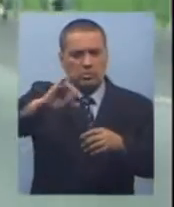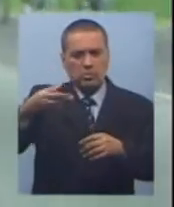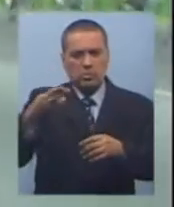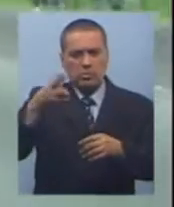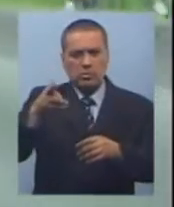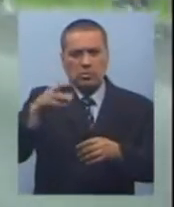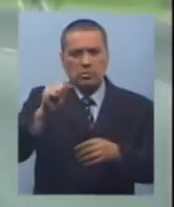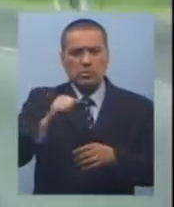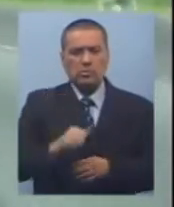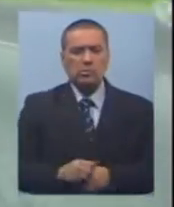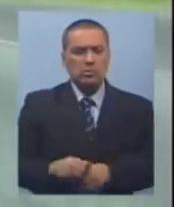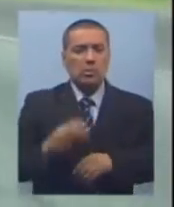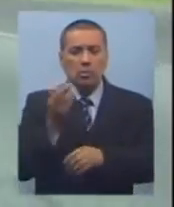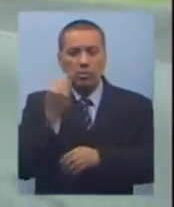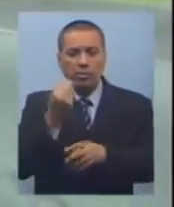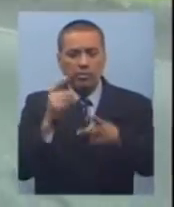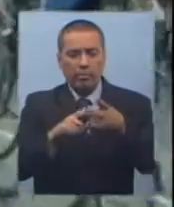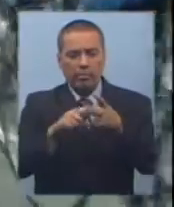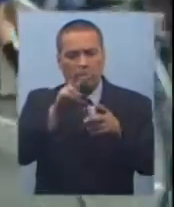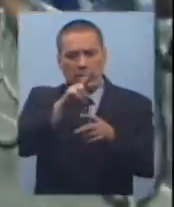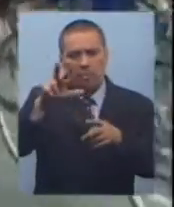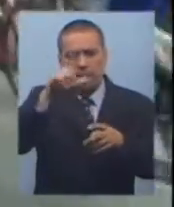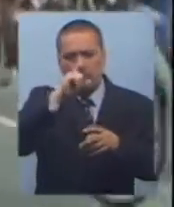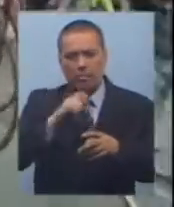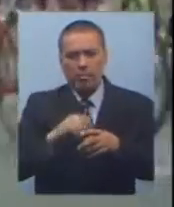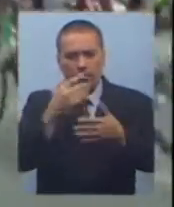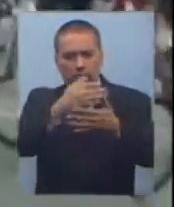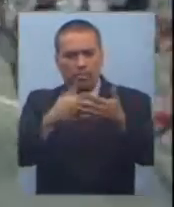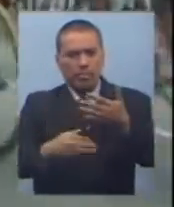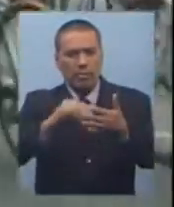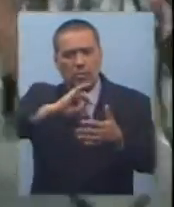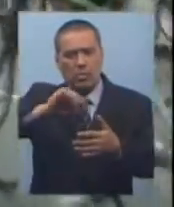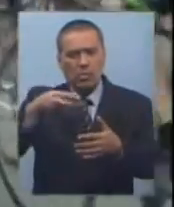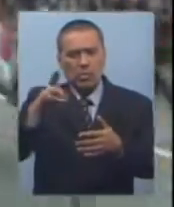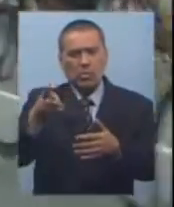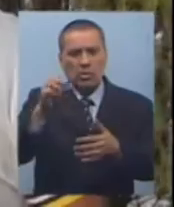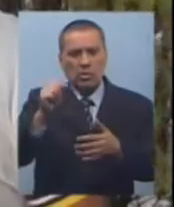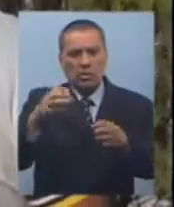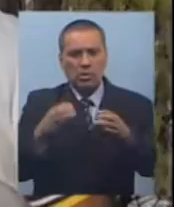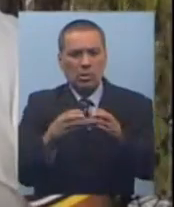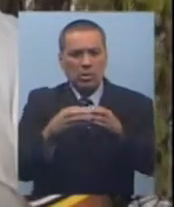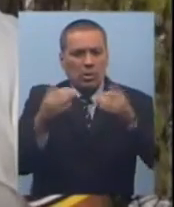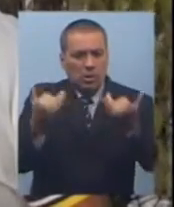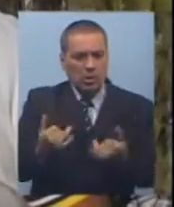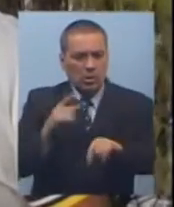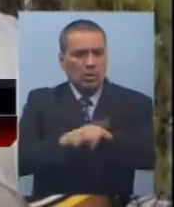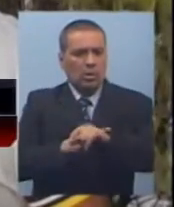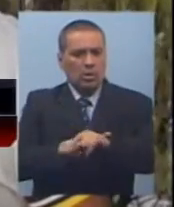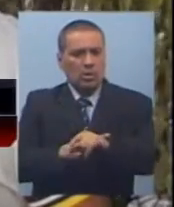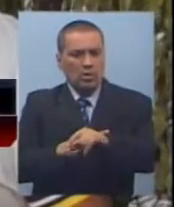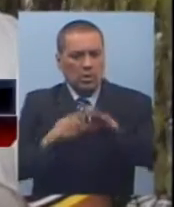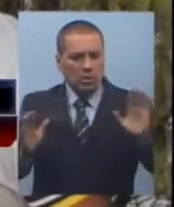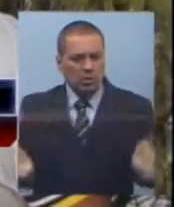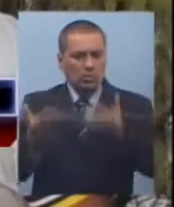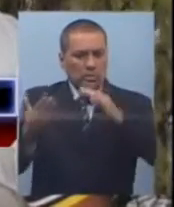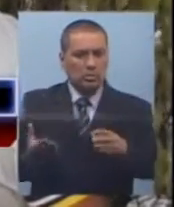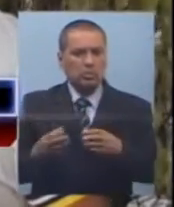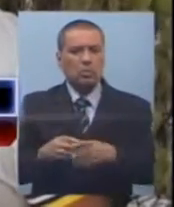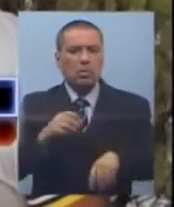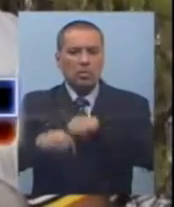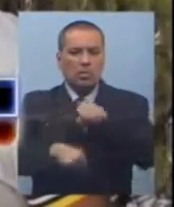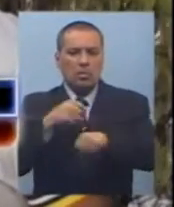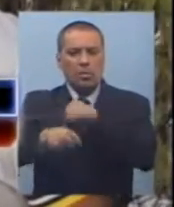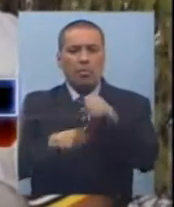JHS Aves y a los jóvenes sub-23 en la plantilla de JHS Grupo. Ahora mismo con este relanzamiento del equipo de